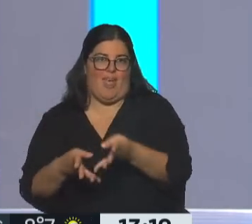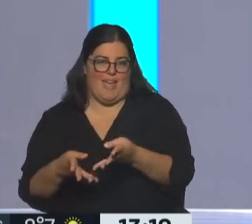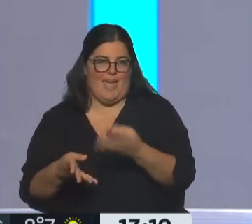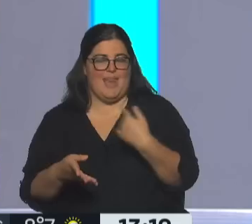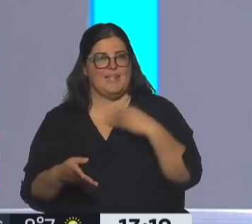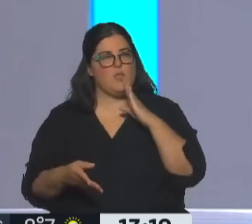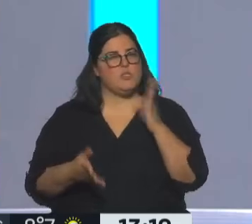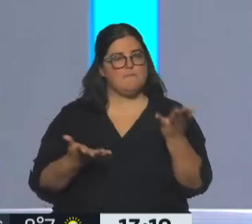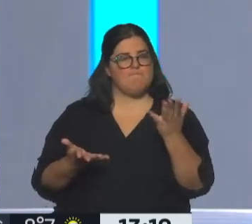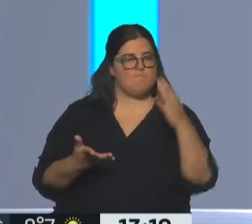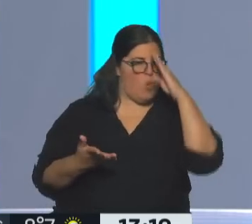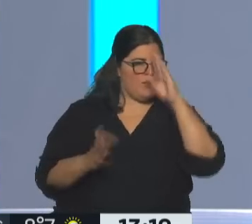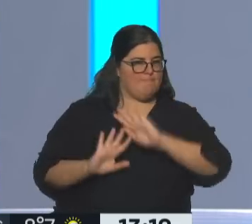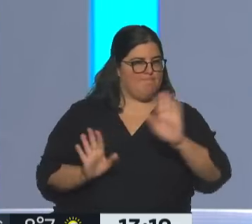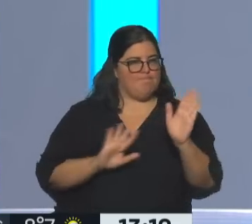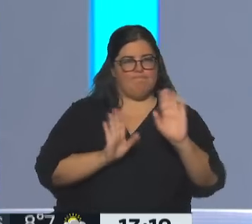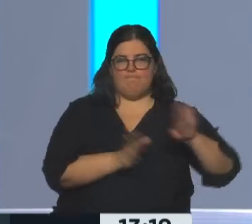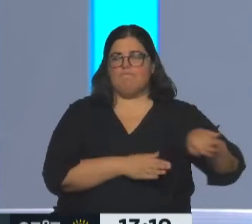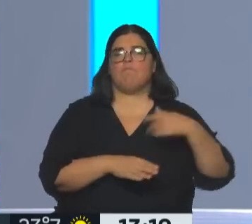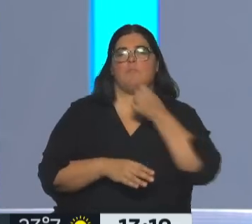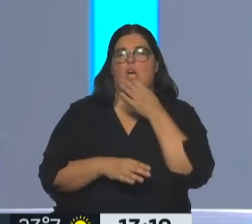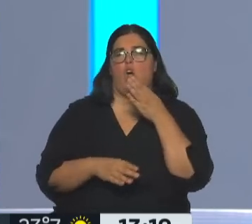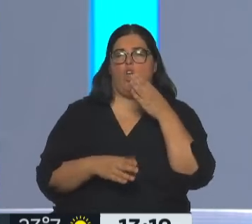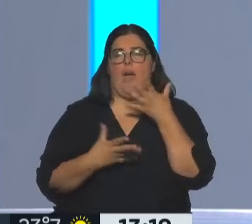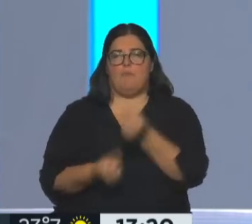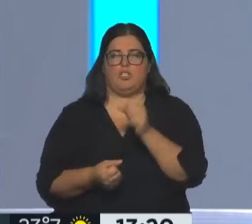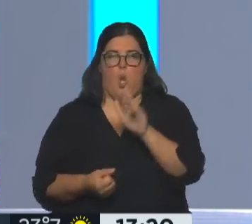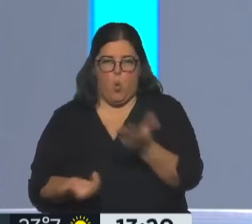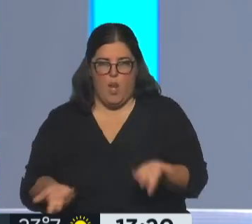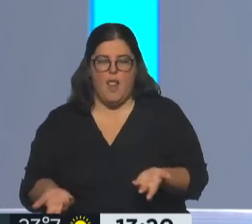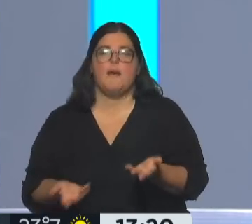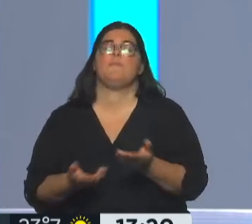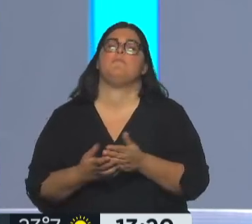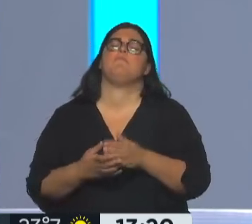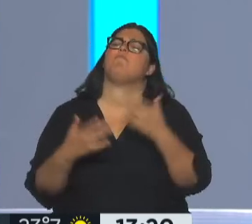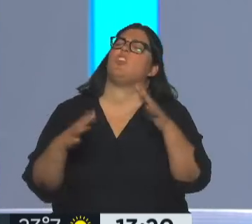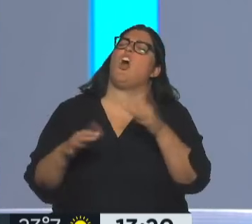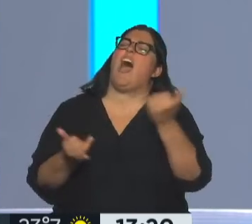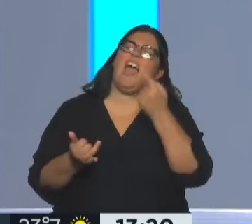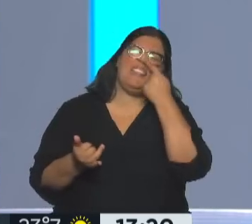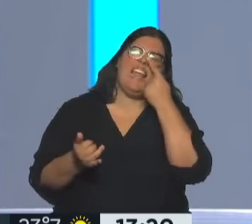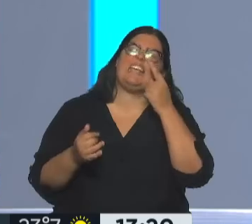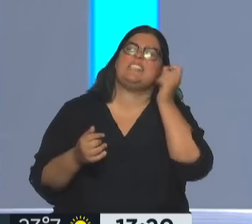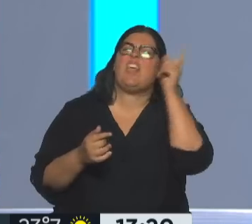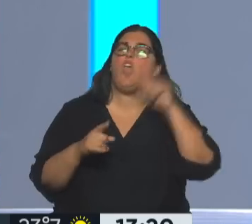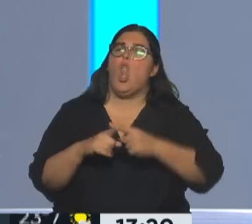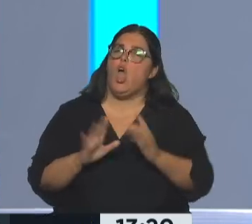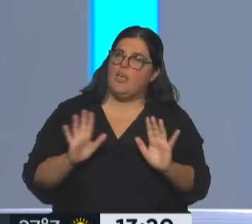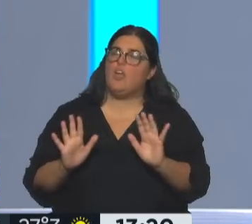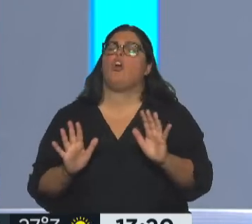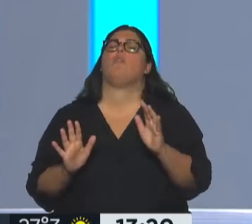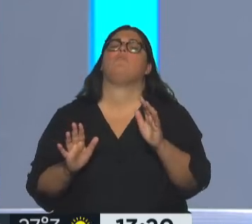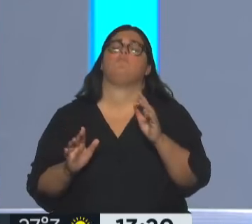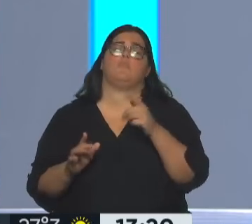política internacional priman, por supuesto, los intereses más allá de lo ideológico. Lo supo bien Bolsonaro, que intentó desmarcarse